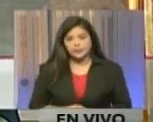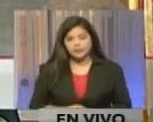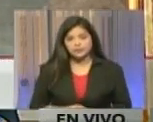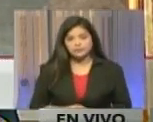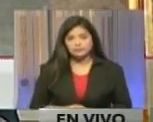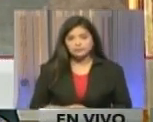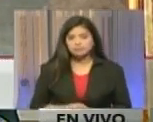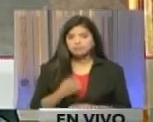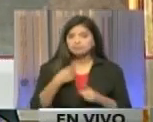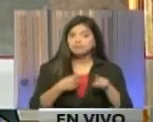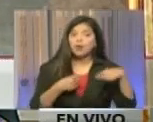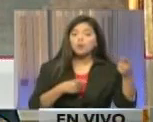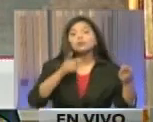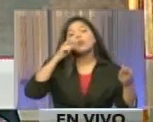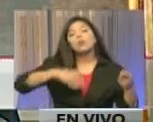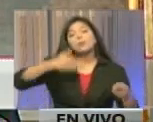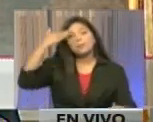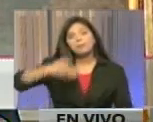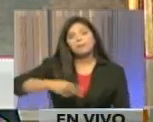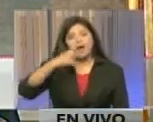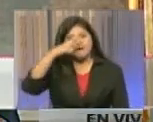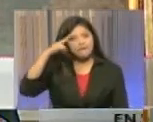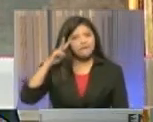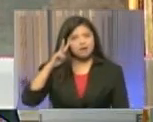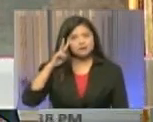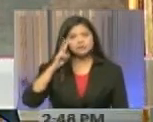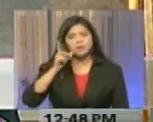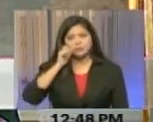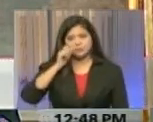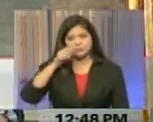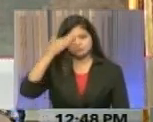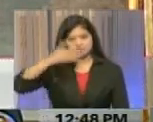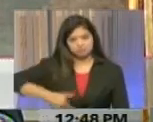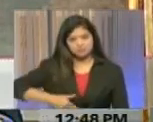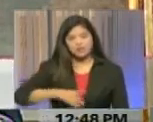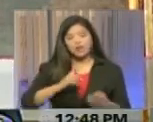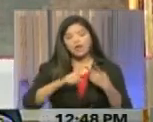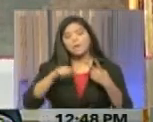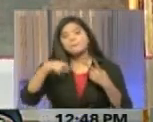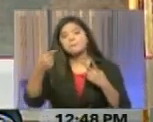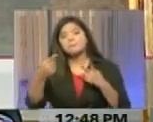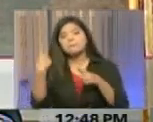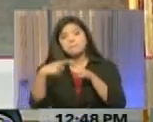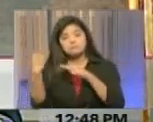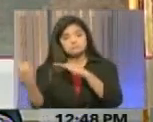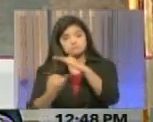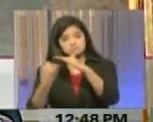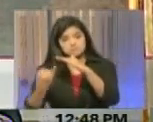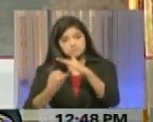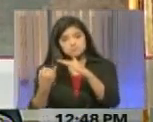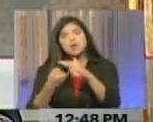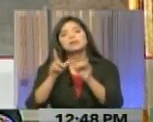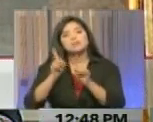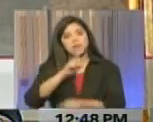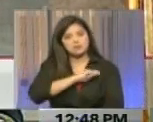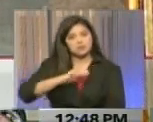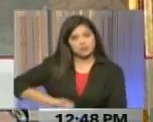el general en jefe Vladimir Padrino López, junto con las autoridades de Trinidad y